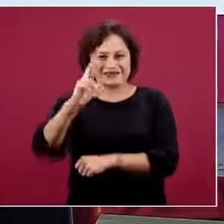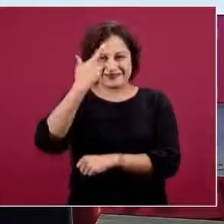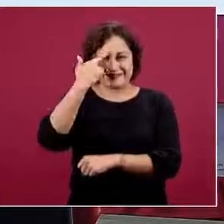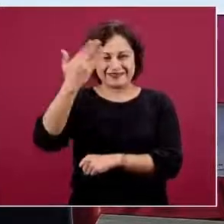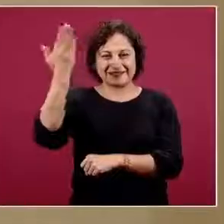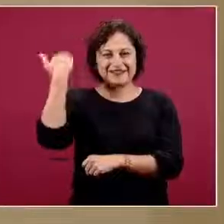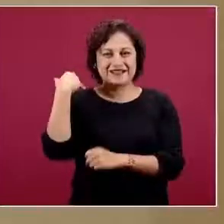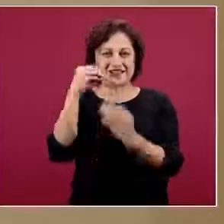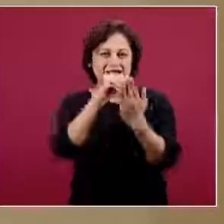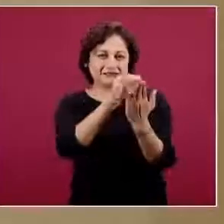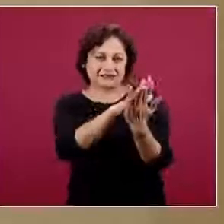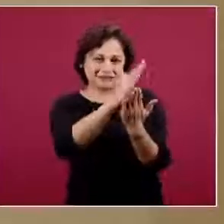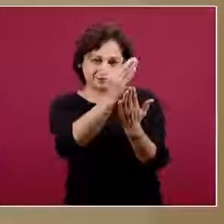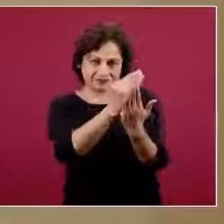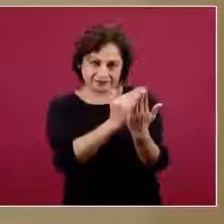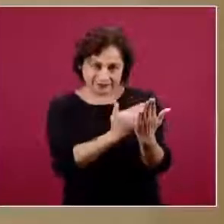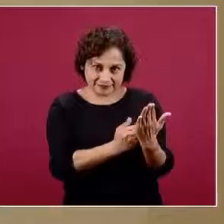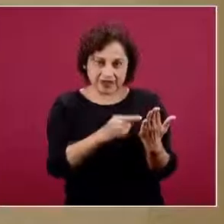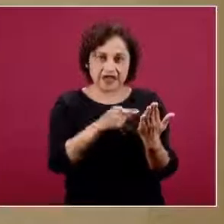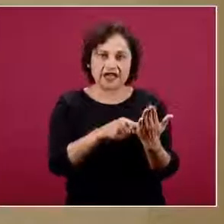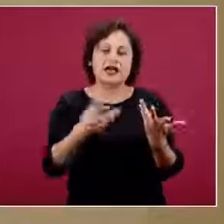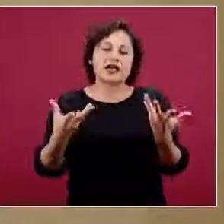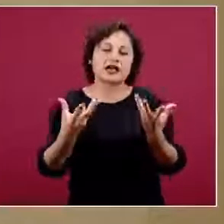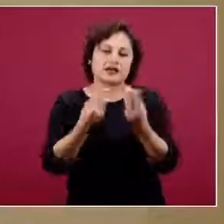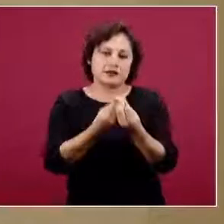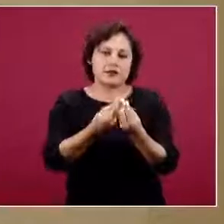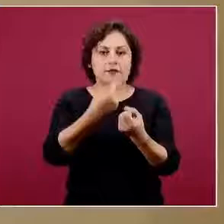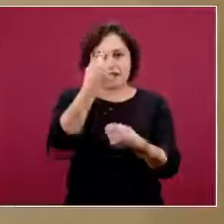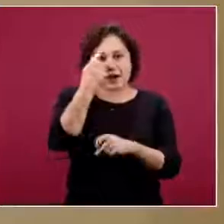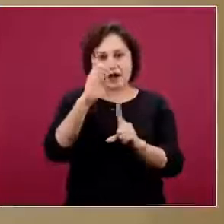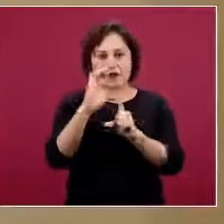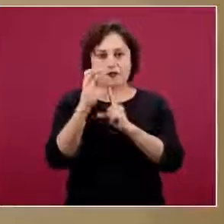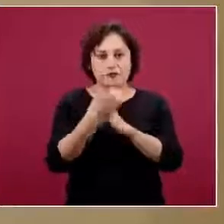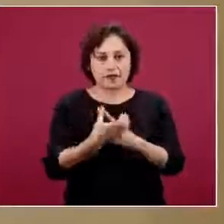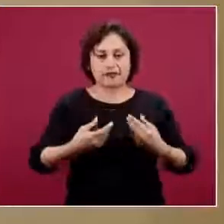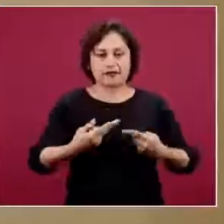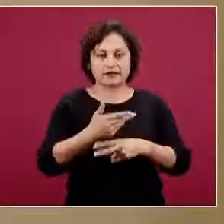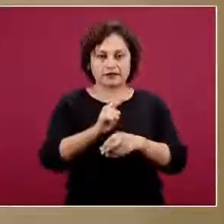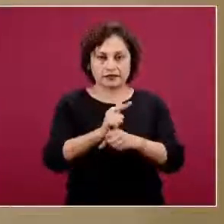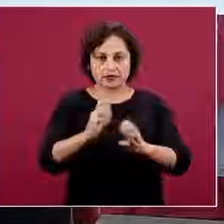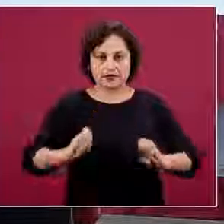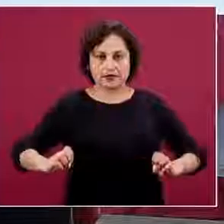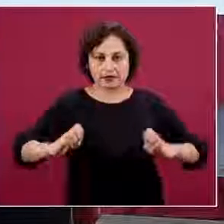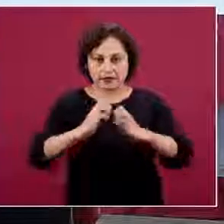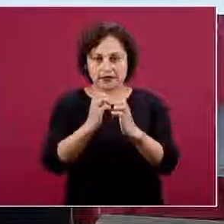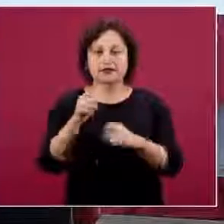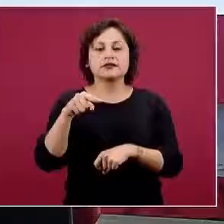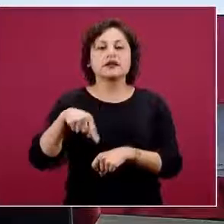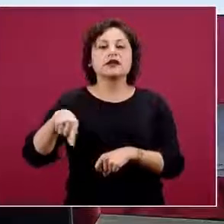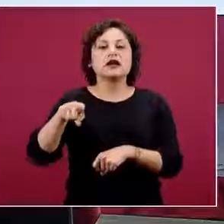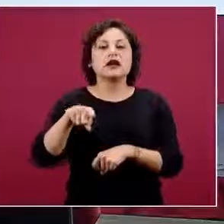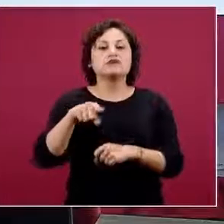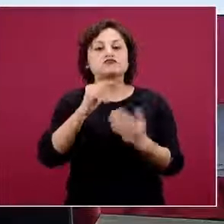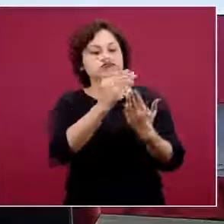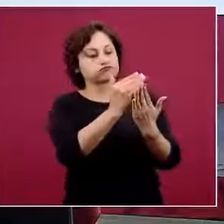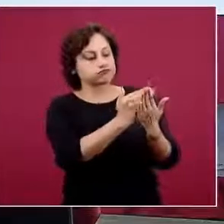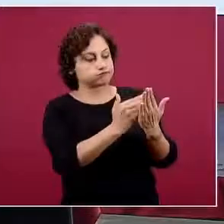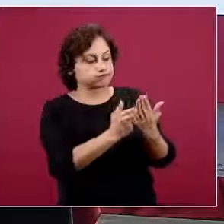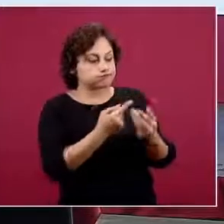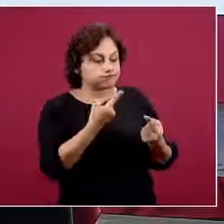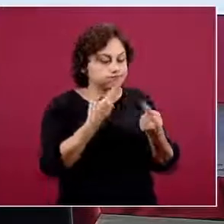el Comité Nacional de Emergencias, y una vez que se toma la decisión, se movilizan los apoyos y las acciones. Si hubiera